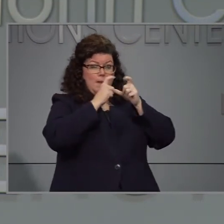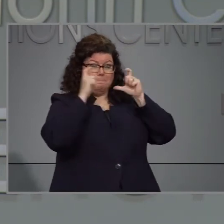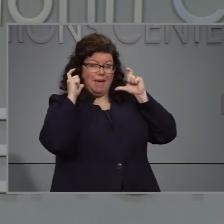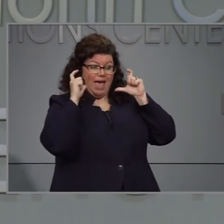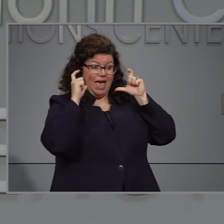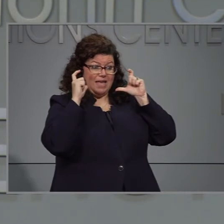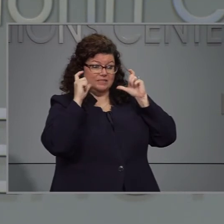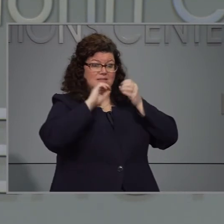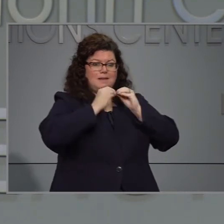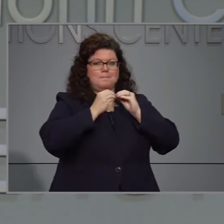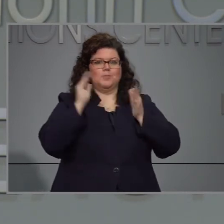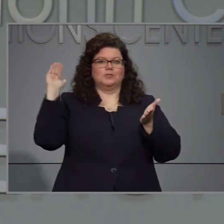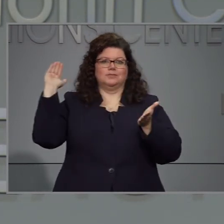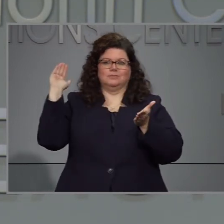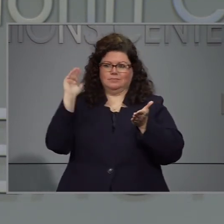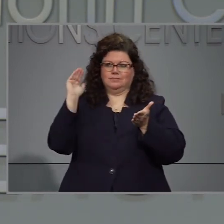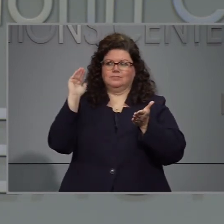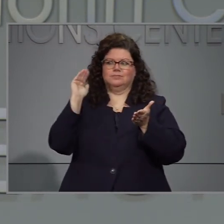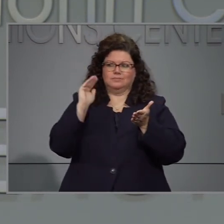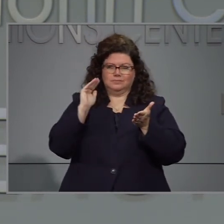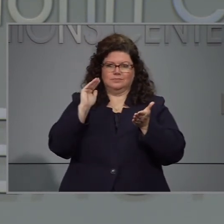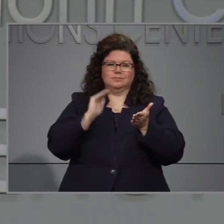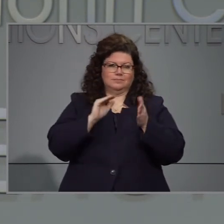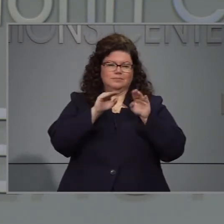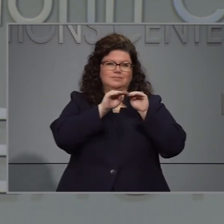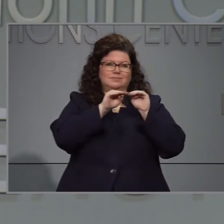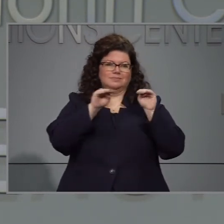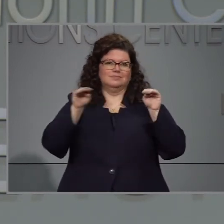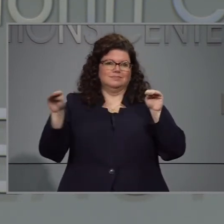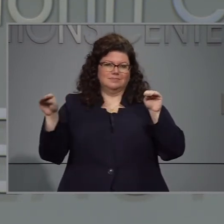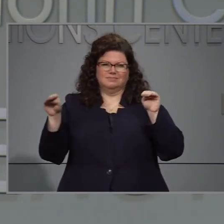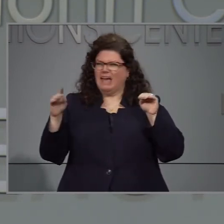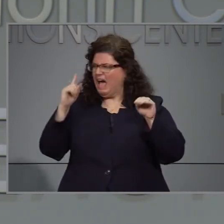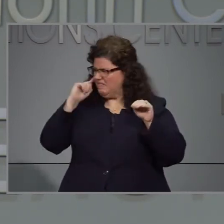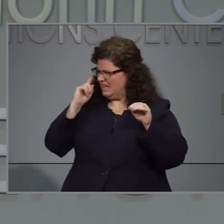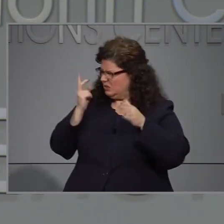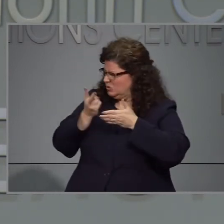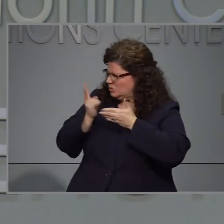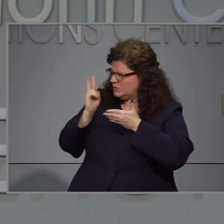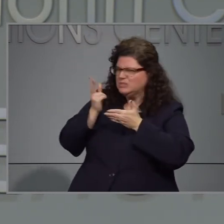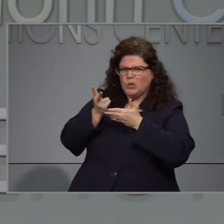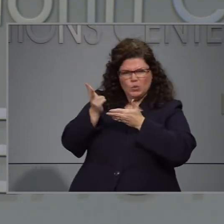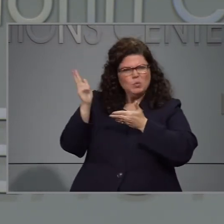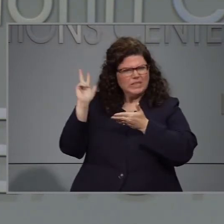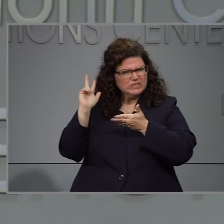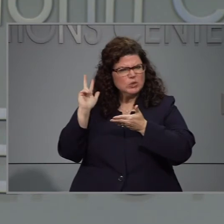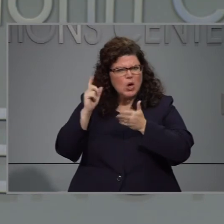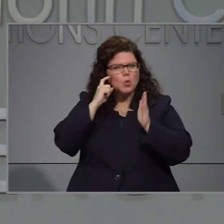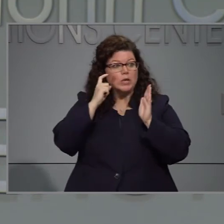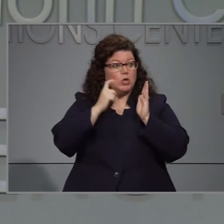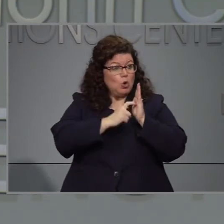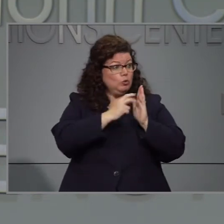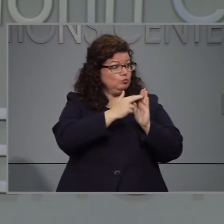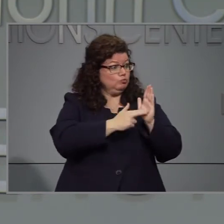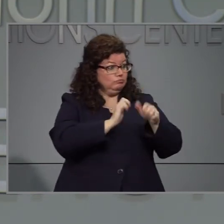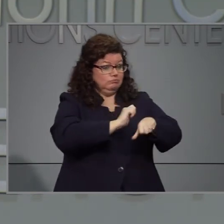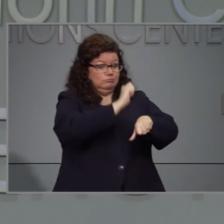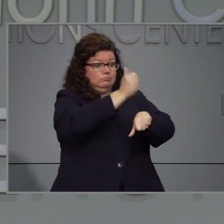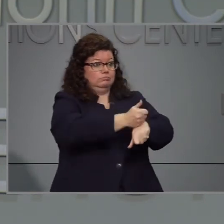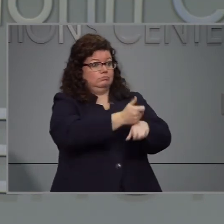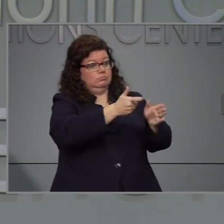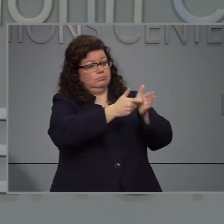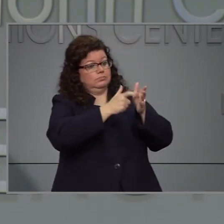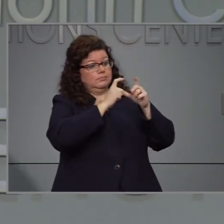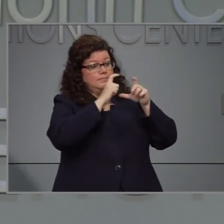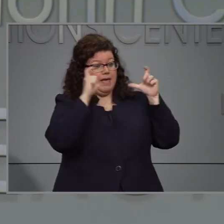cifras debido a esta orden de usar cubrebocas de manera obligatoria. Hace 2 o 3 semanas, 2 o 3 semanas